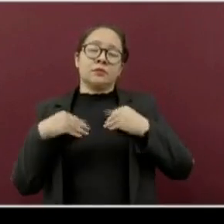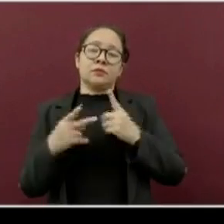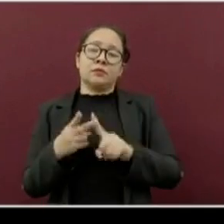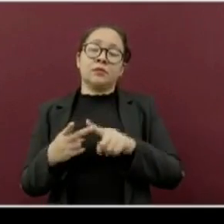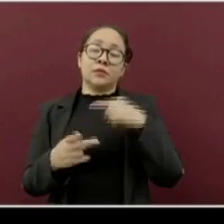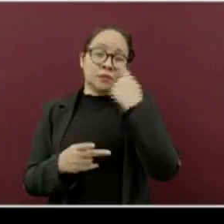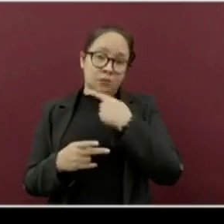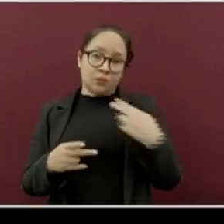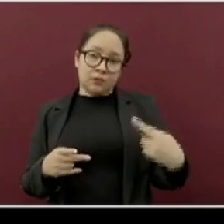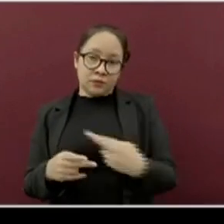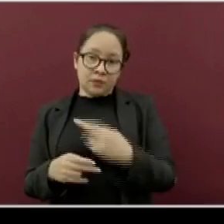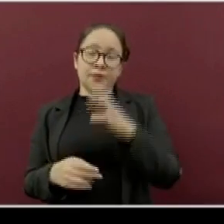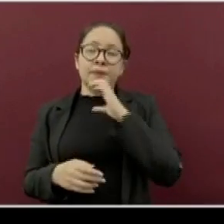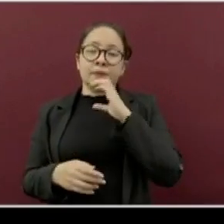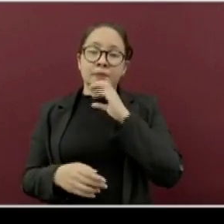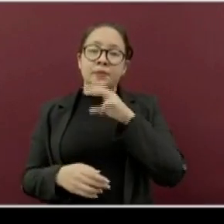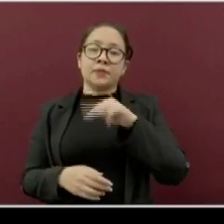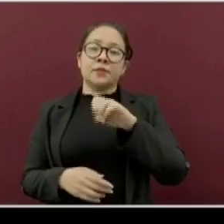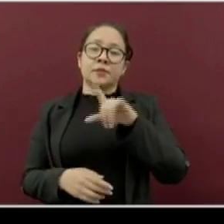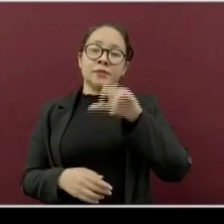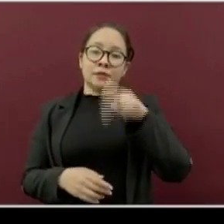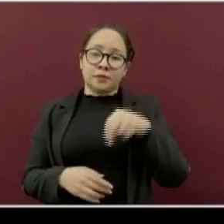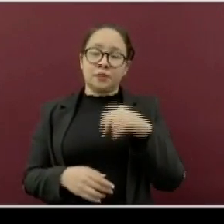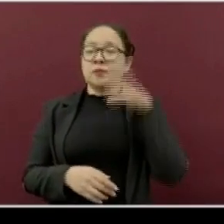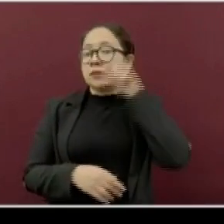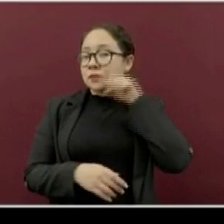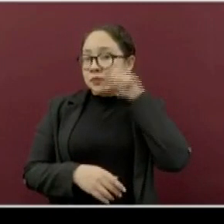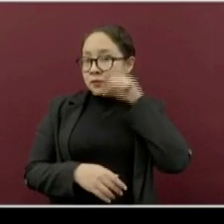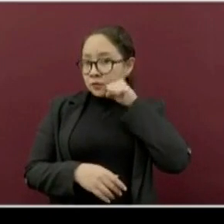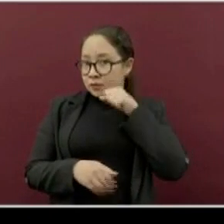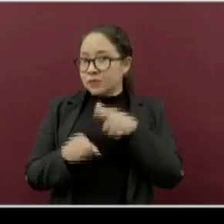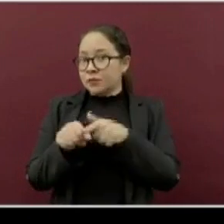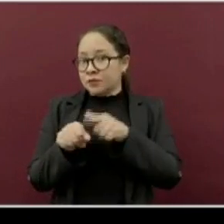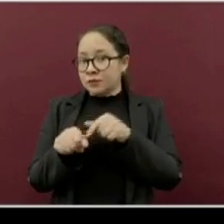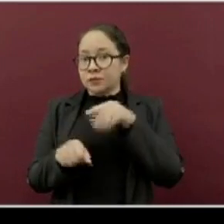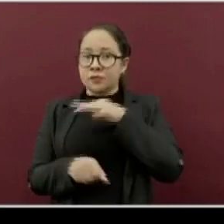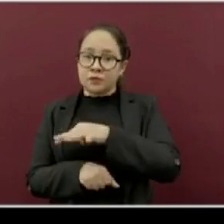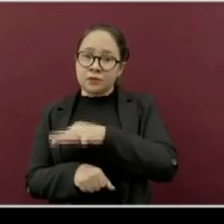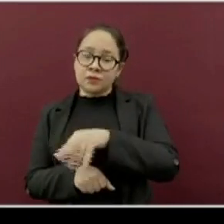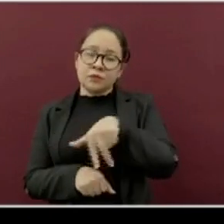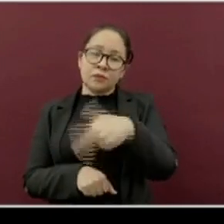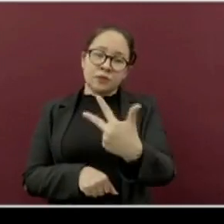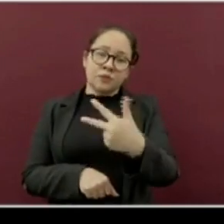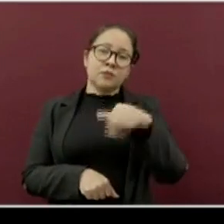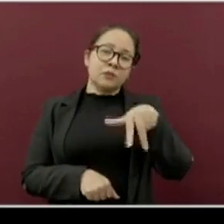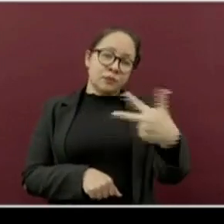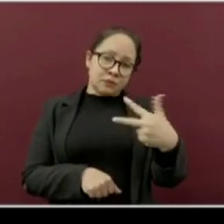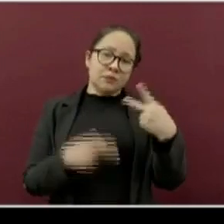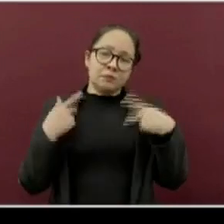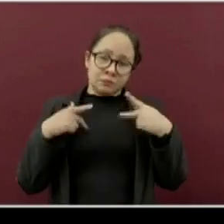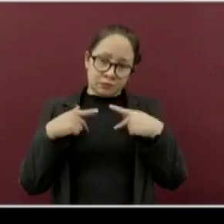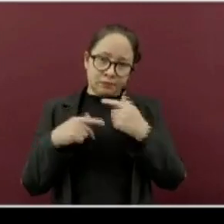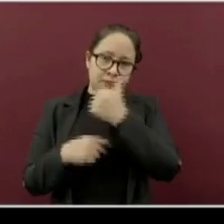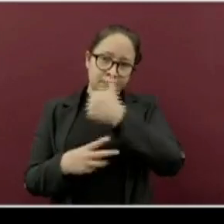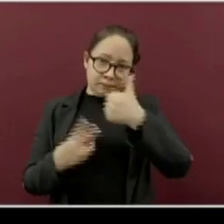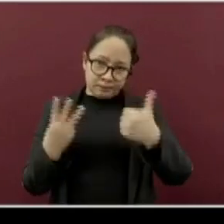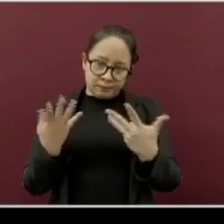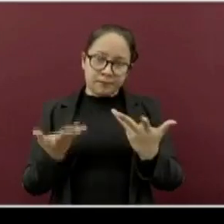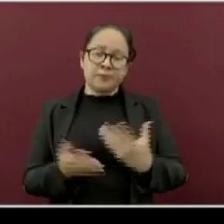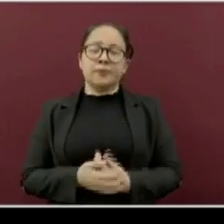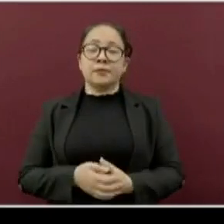Río, Córdoba y Medellín en naranja registran 19, 13 y 13 pacientes activos